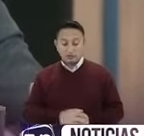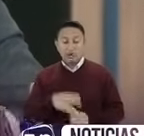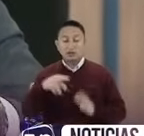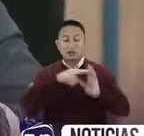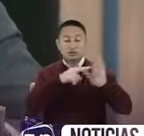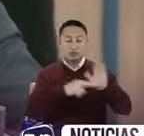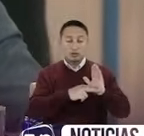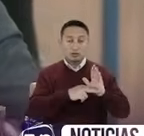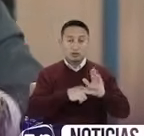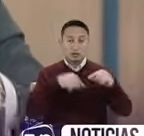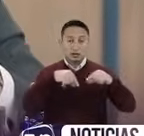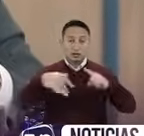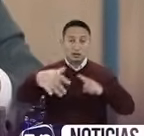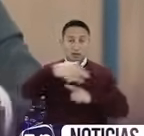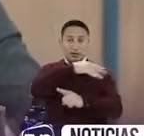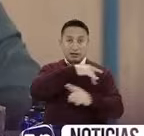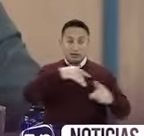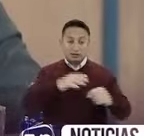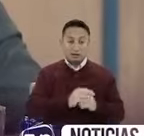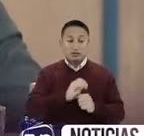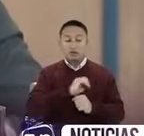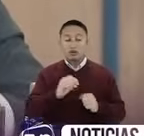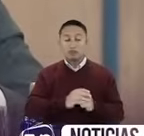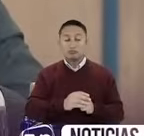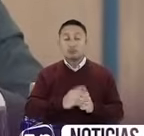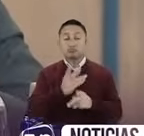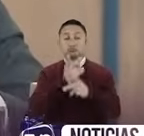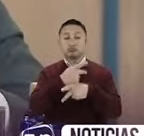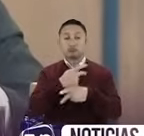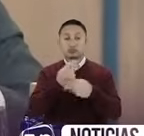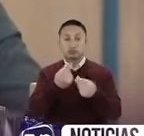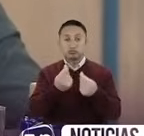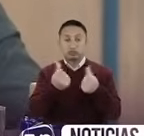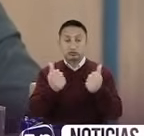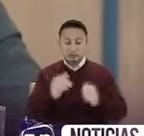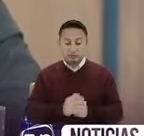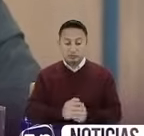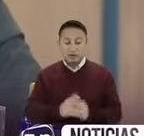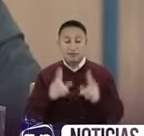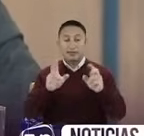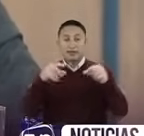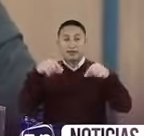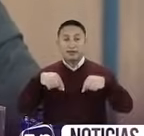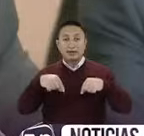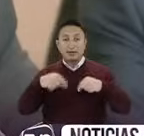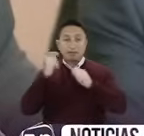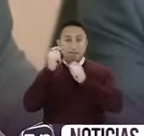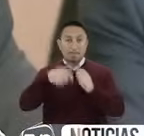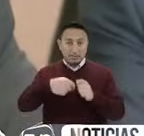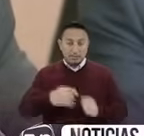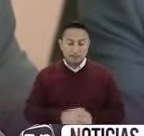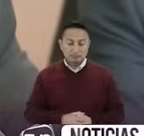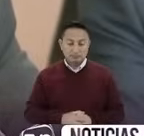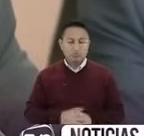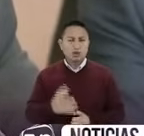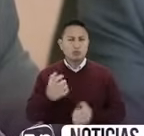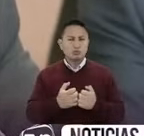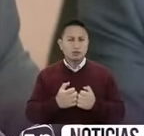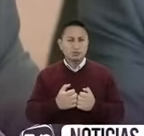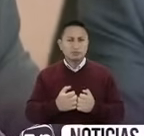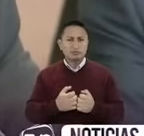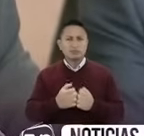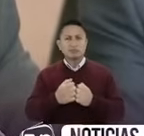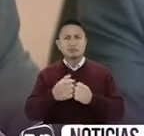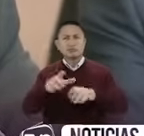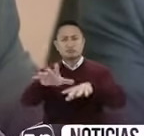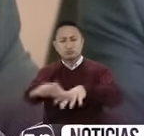ambiental, ni la normativa productiva de calidad, ni los temas relacionados con pesca. La agricultura no es un tema sensible con China,